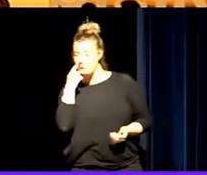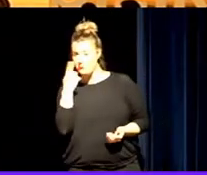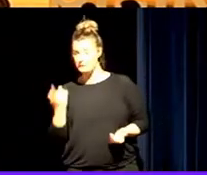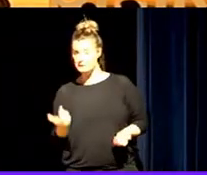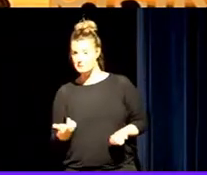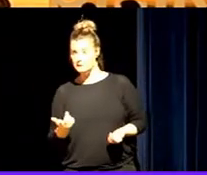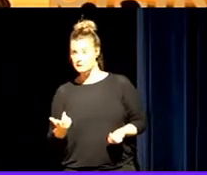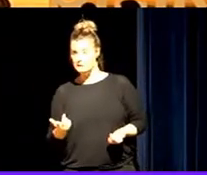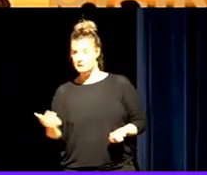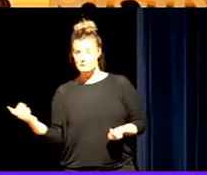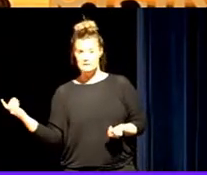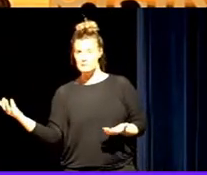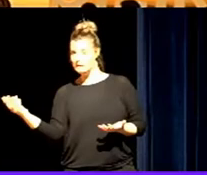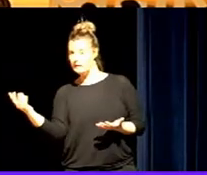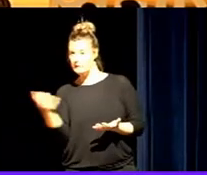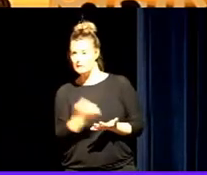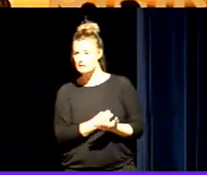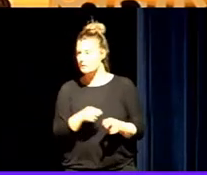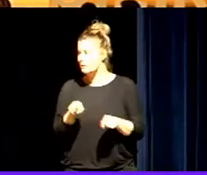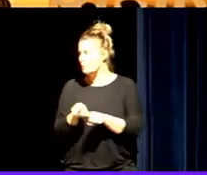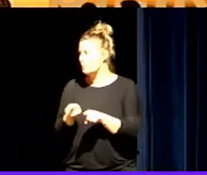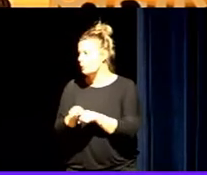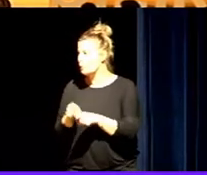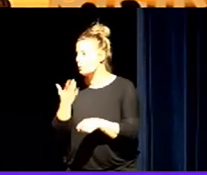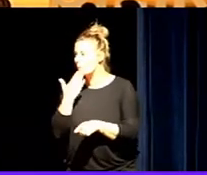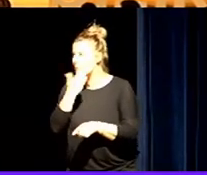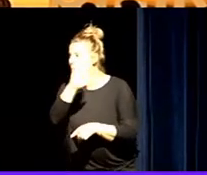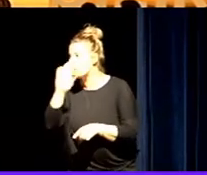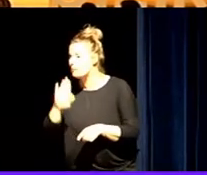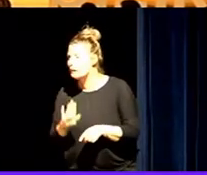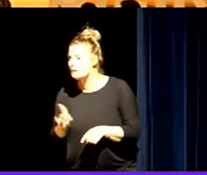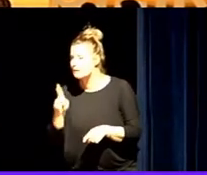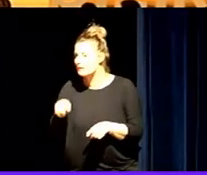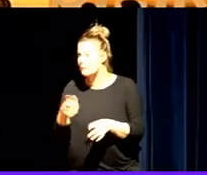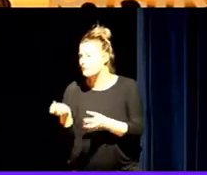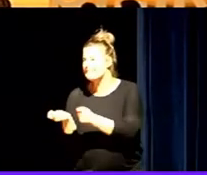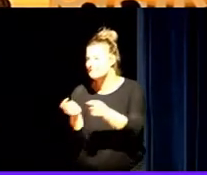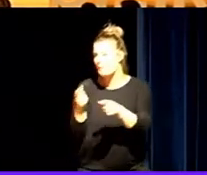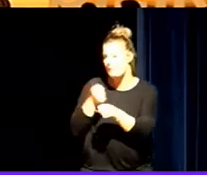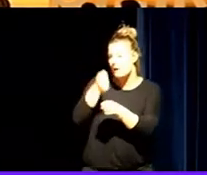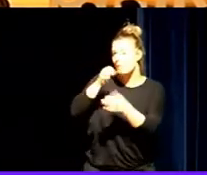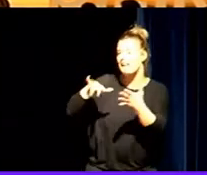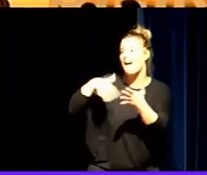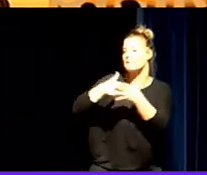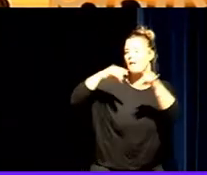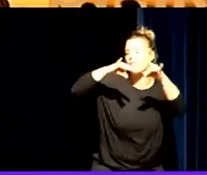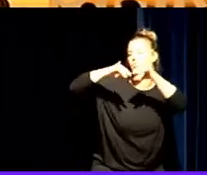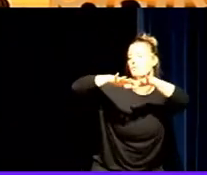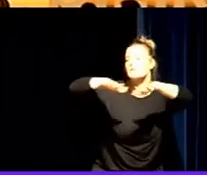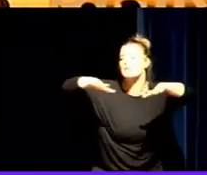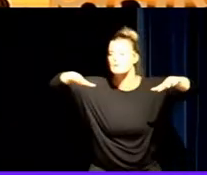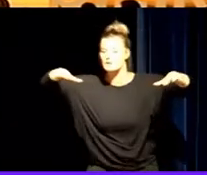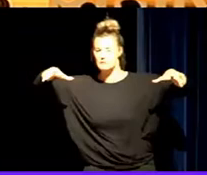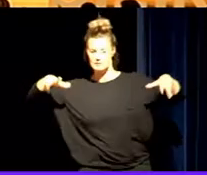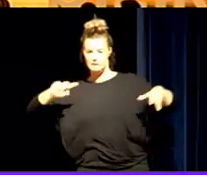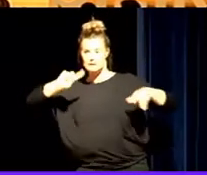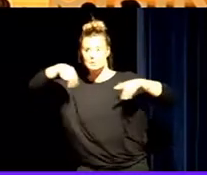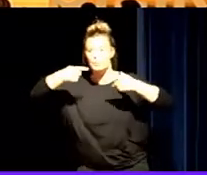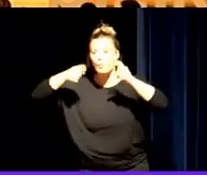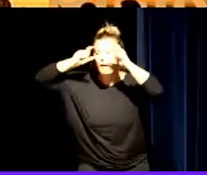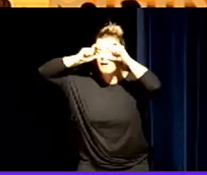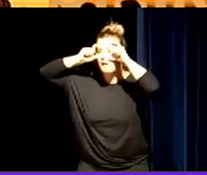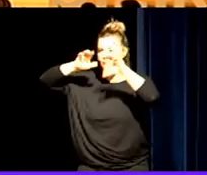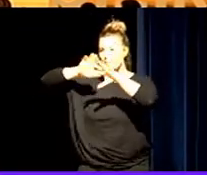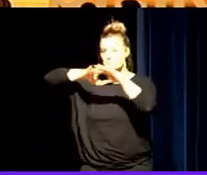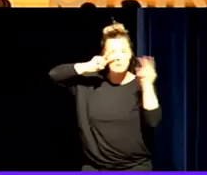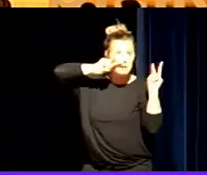la onda de que llevaba también paraguas incluso al desierto, ¿eh? O sea, este. Y luego las gafas, ¿no? Para